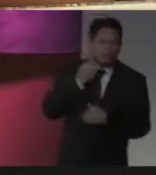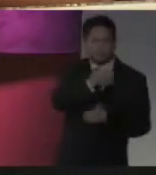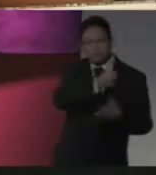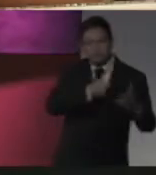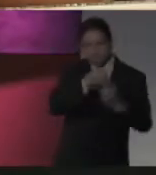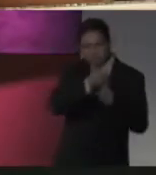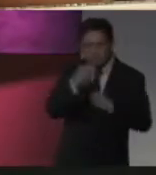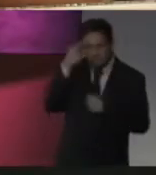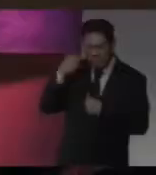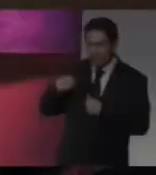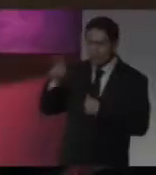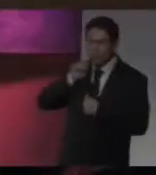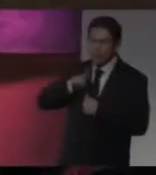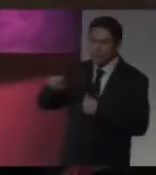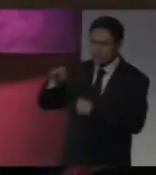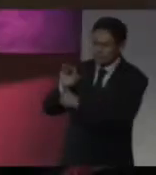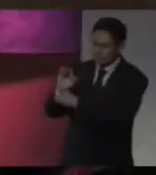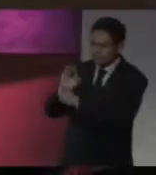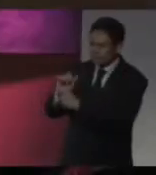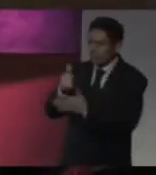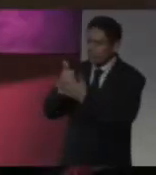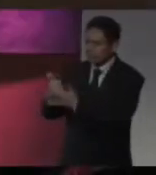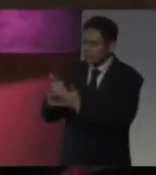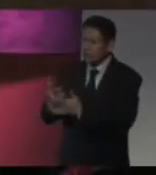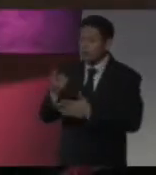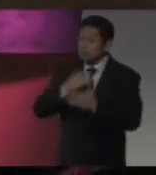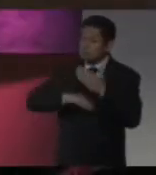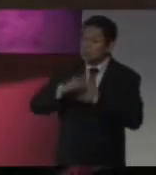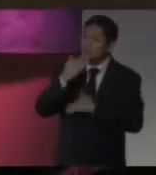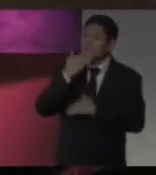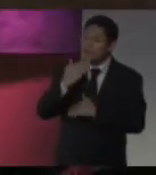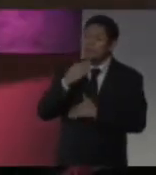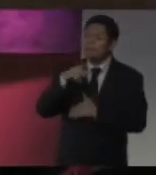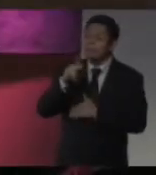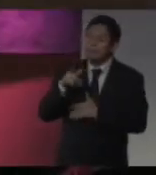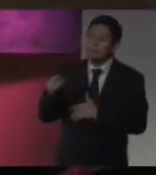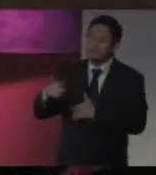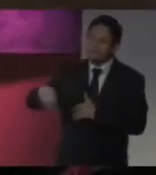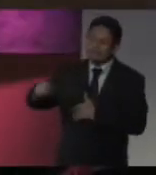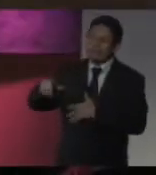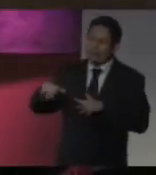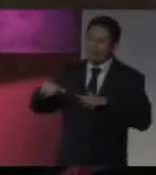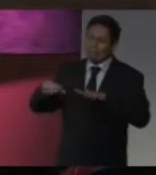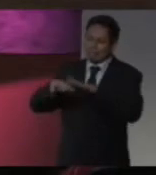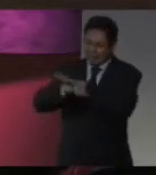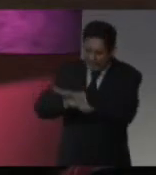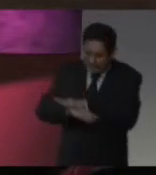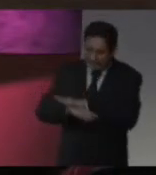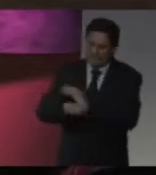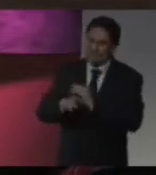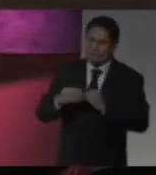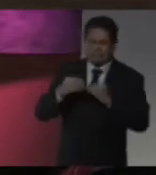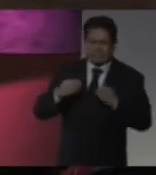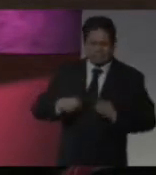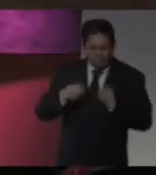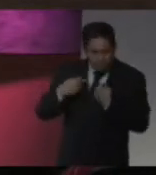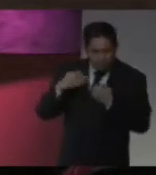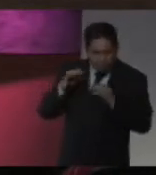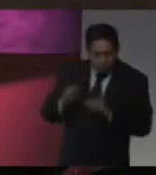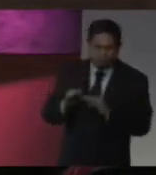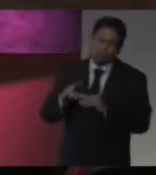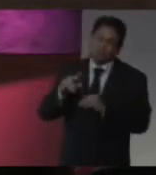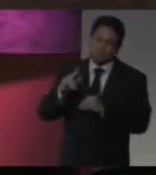¿verdad? Pero sin lograr cambios en la vida de las mujeres, es decir, se